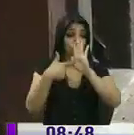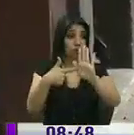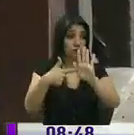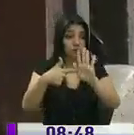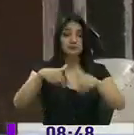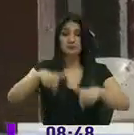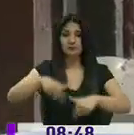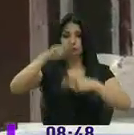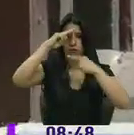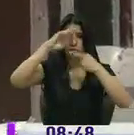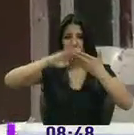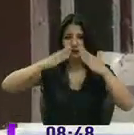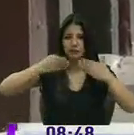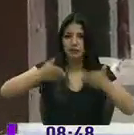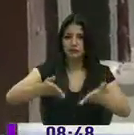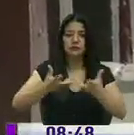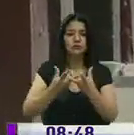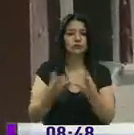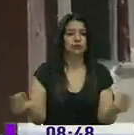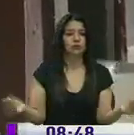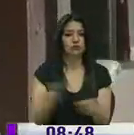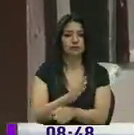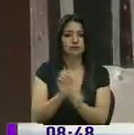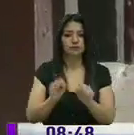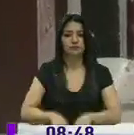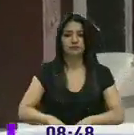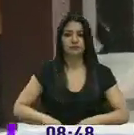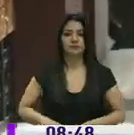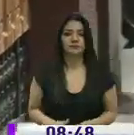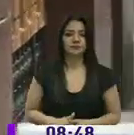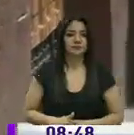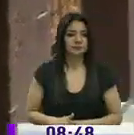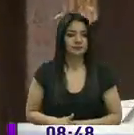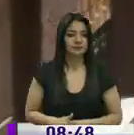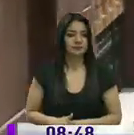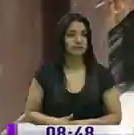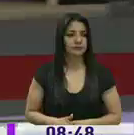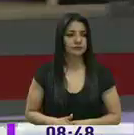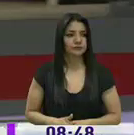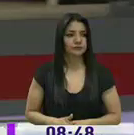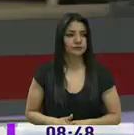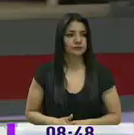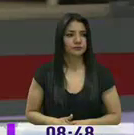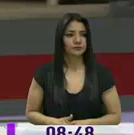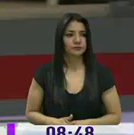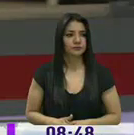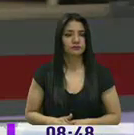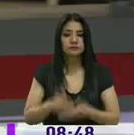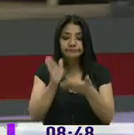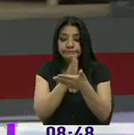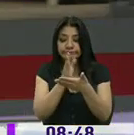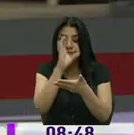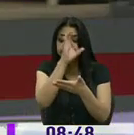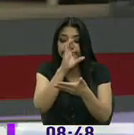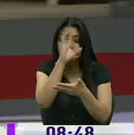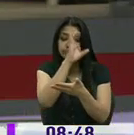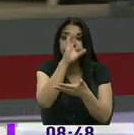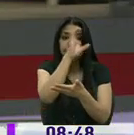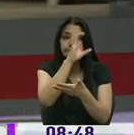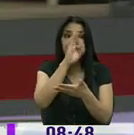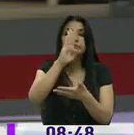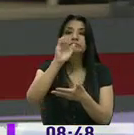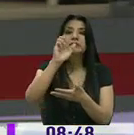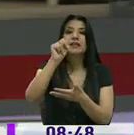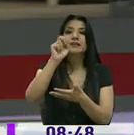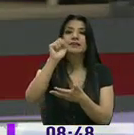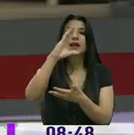este sea solucionado inmediatamente informó sofía veintimilla yo estaba averiguando benalcázar